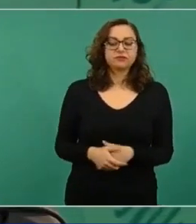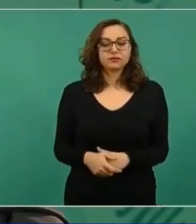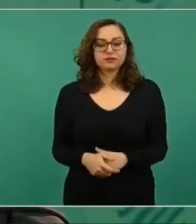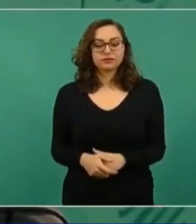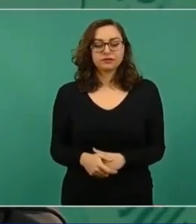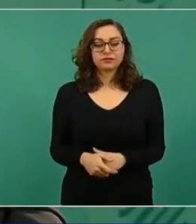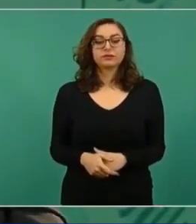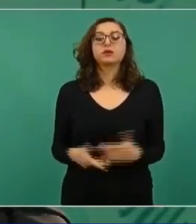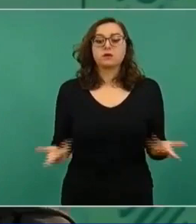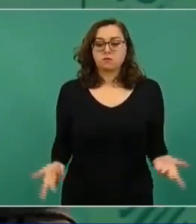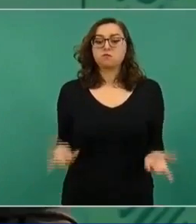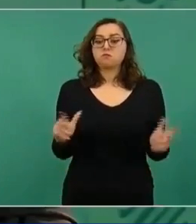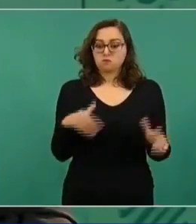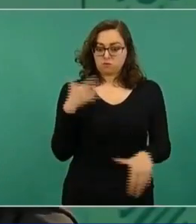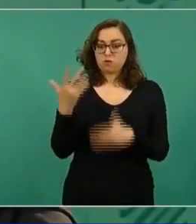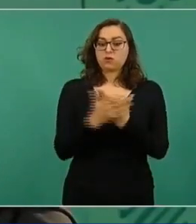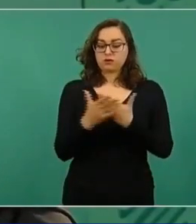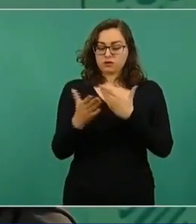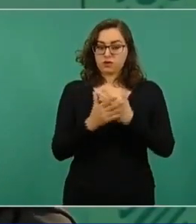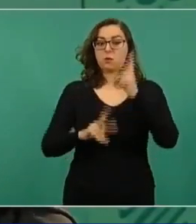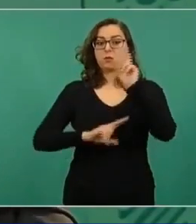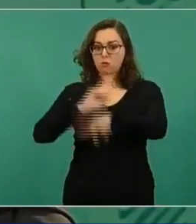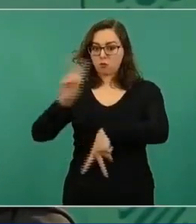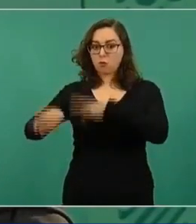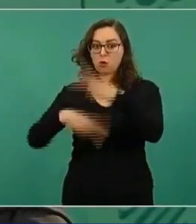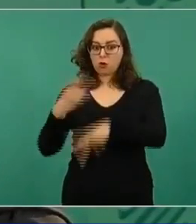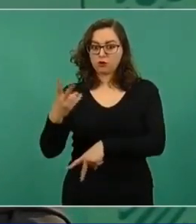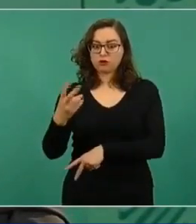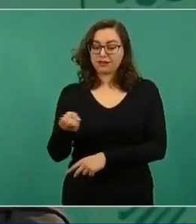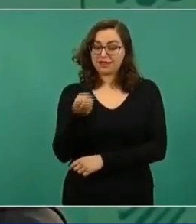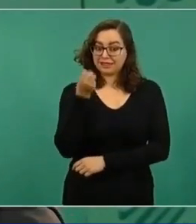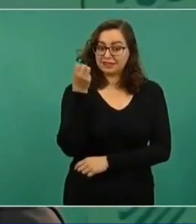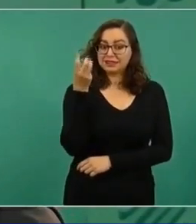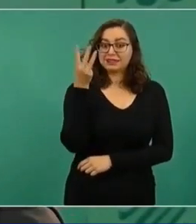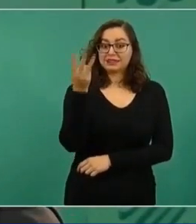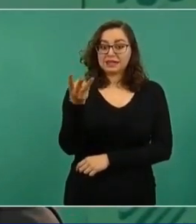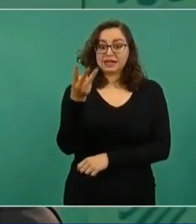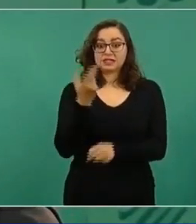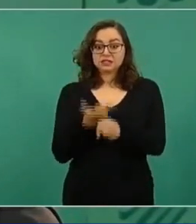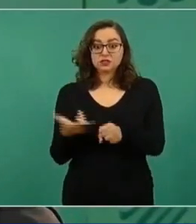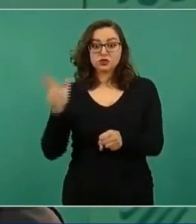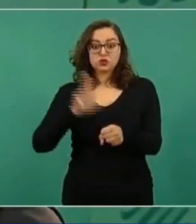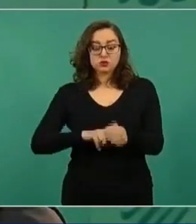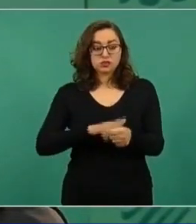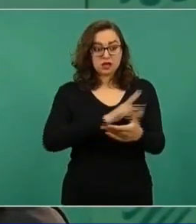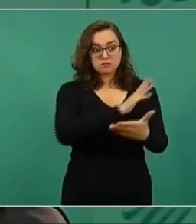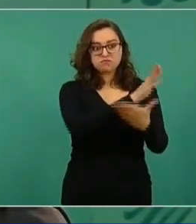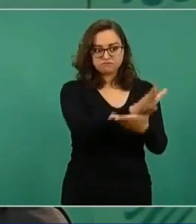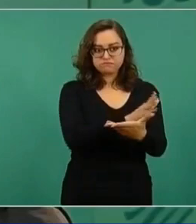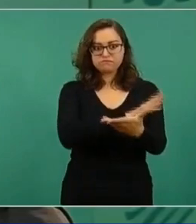Me toca ir a una gira, 3, que no sé cómo se quedaron